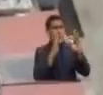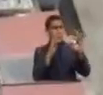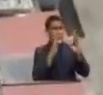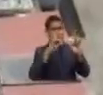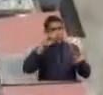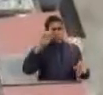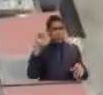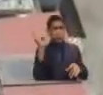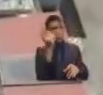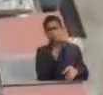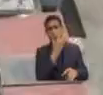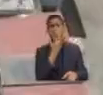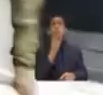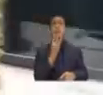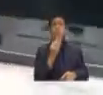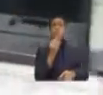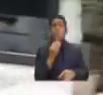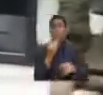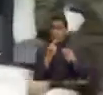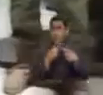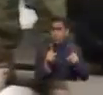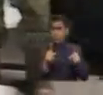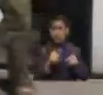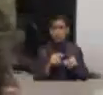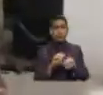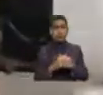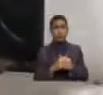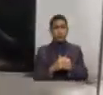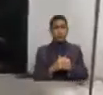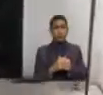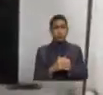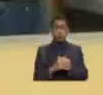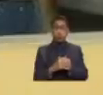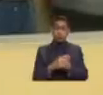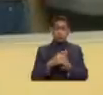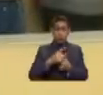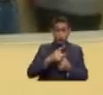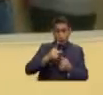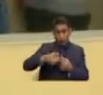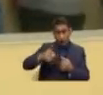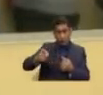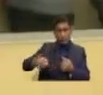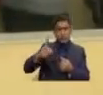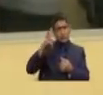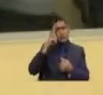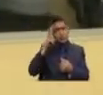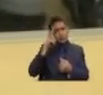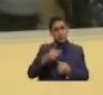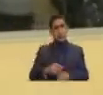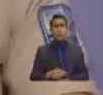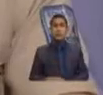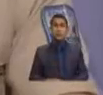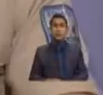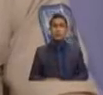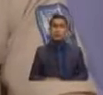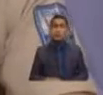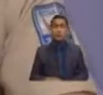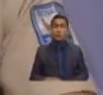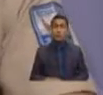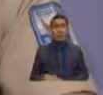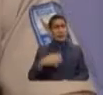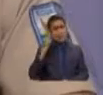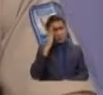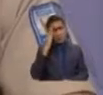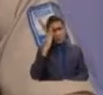la constante captura de estos cabecillas y miembros de bandas, ¿qué provoca dentro de la estructura? Cuando tenemos alguna información